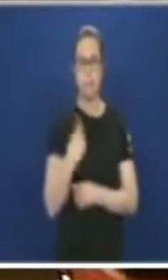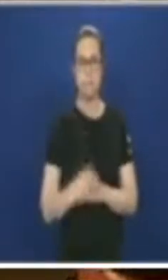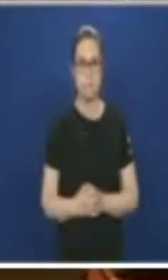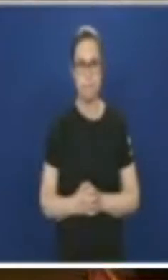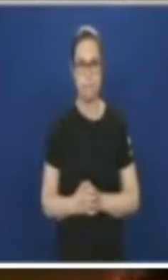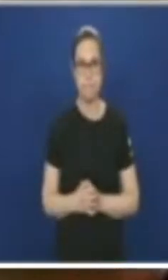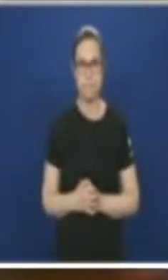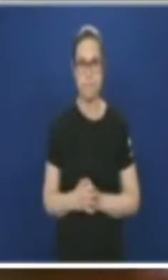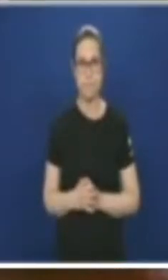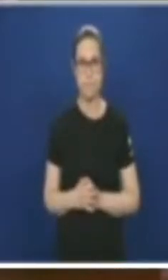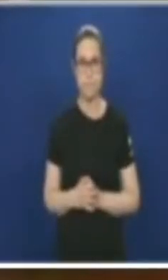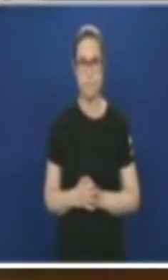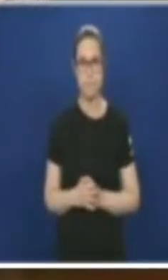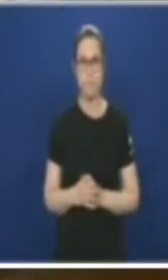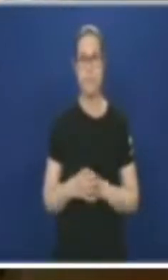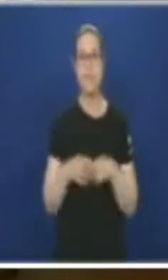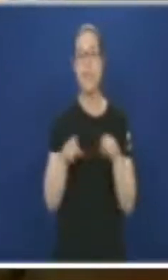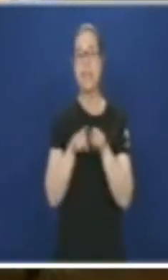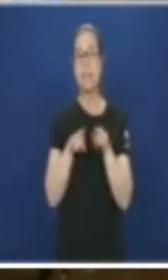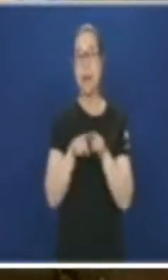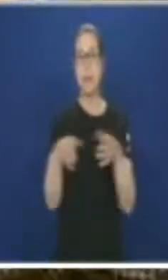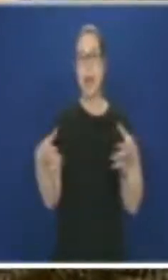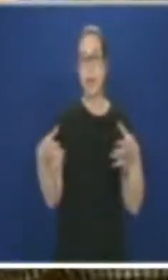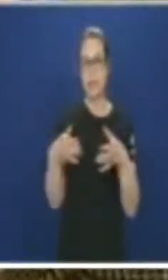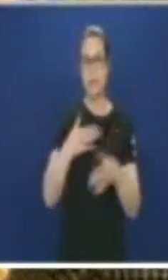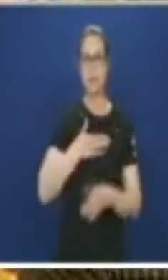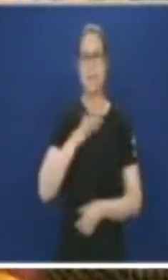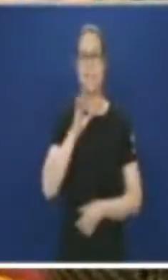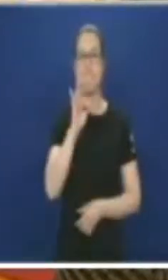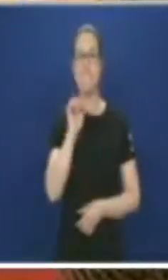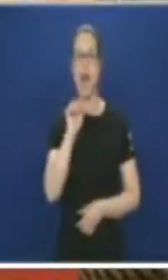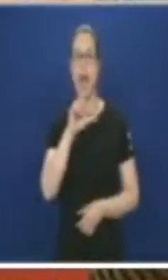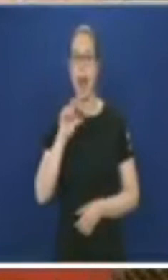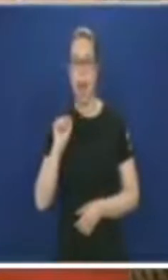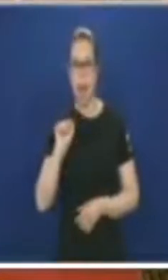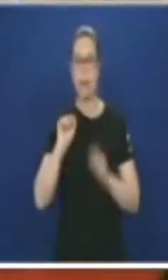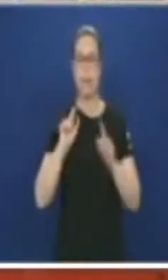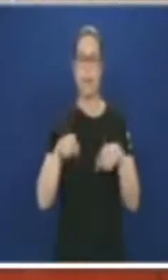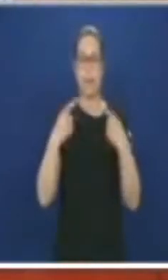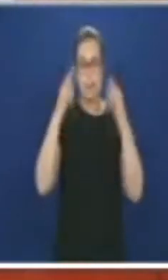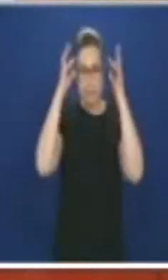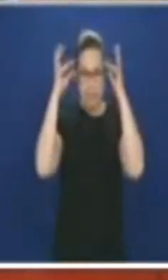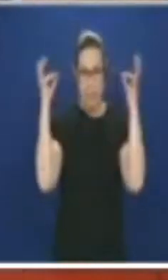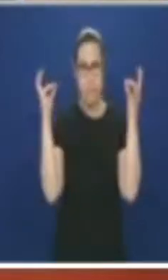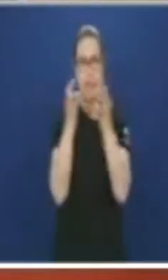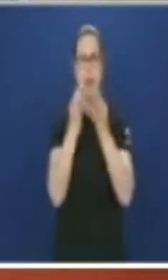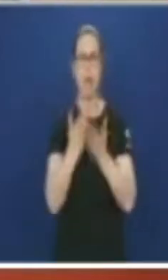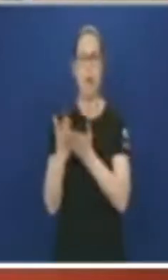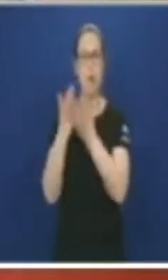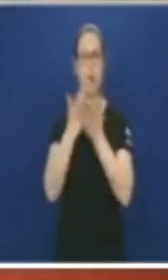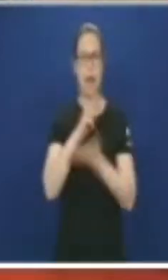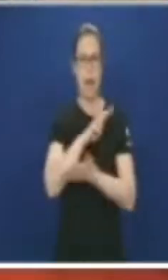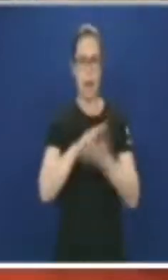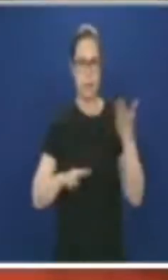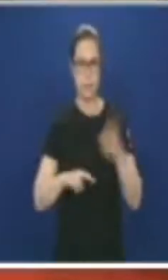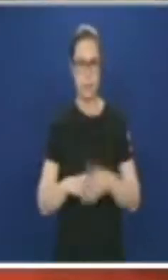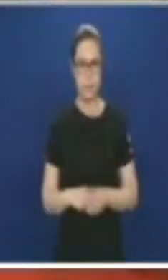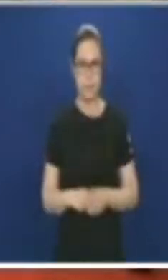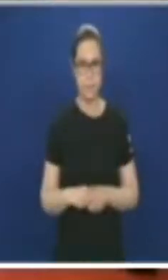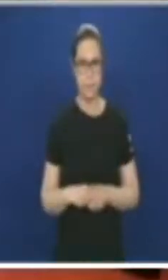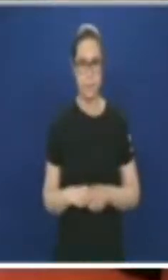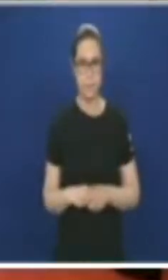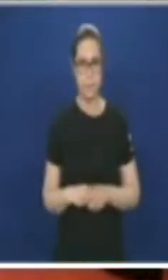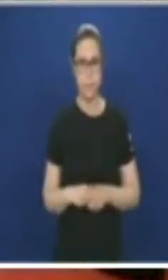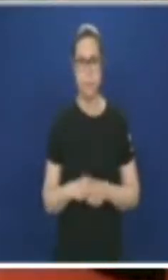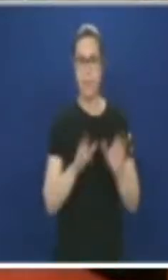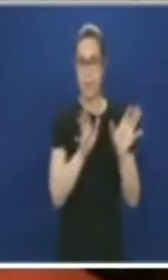previamente as Irmandades da Fala e como foi despois o Seminario de Estudios Galegos. Uns e